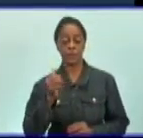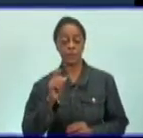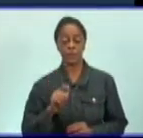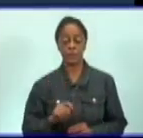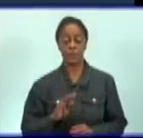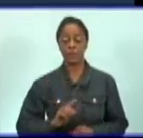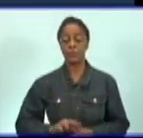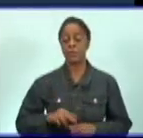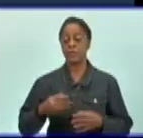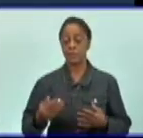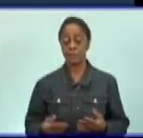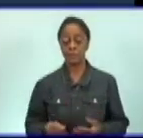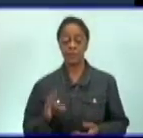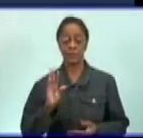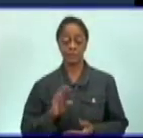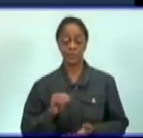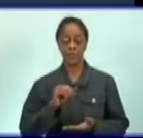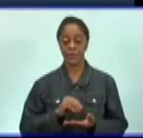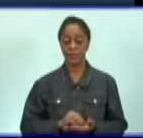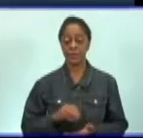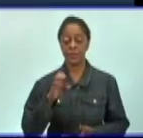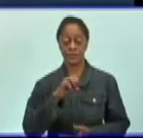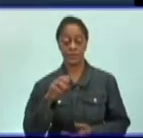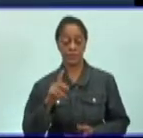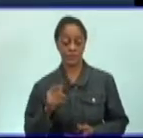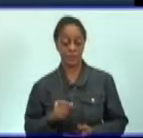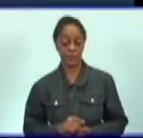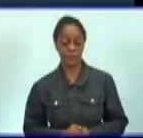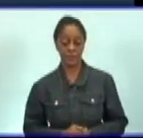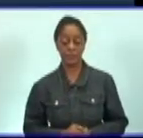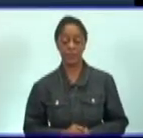para luego plantear las operaciones,